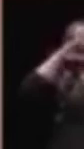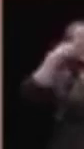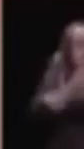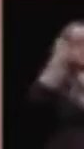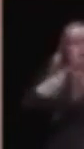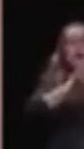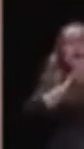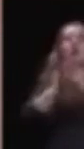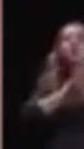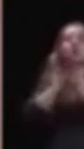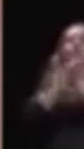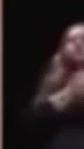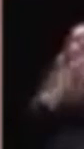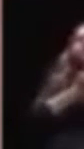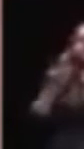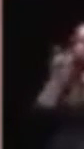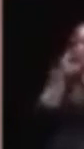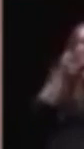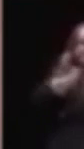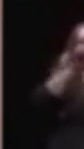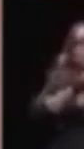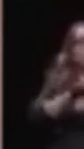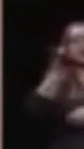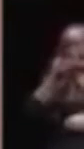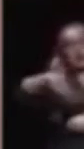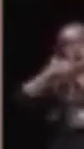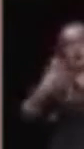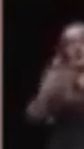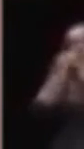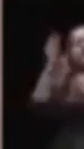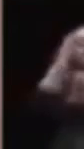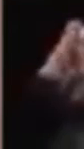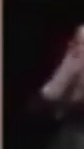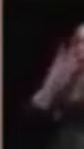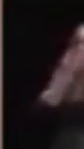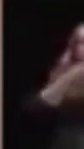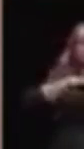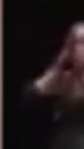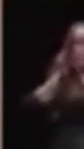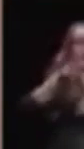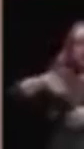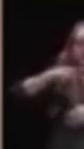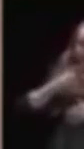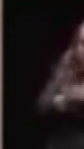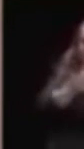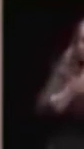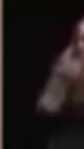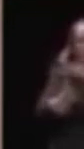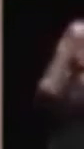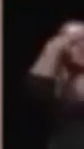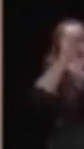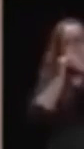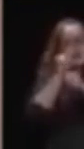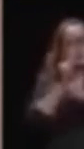labor preventiva cotidiana y vamos a trabajar con la Federación en coordinación e inteligencia.